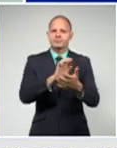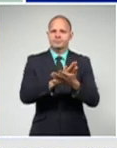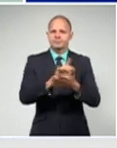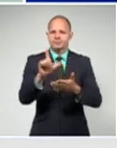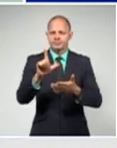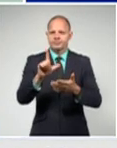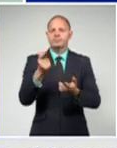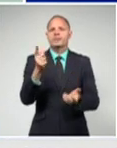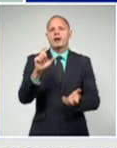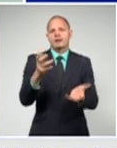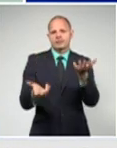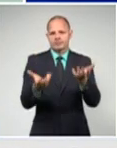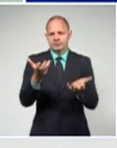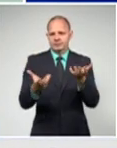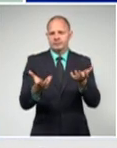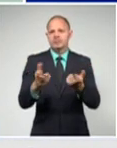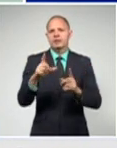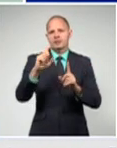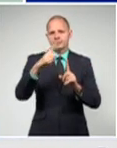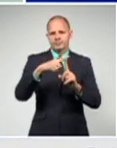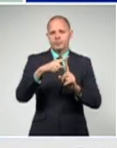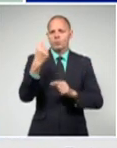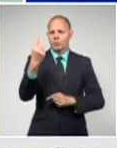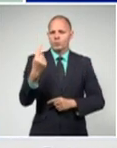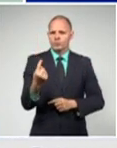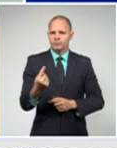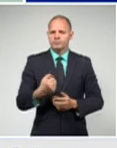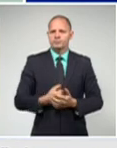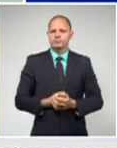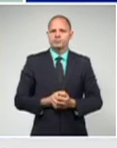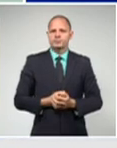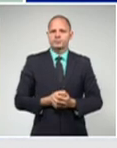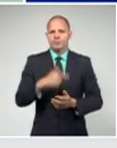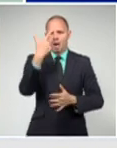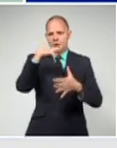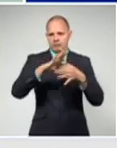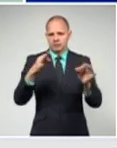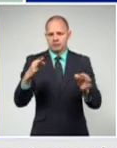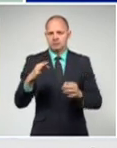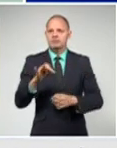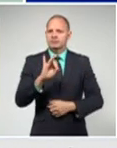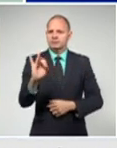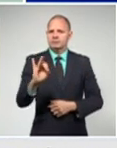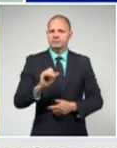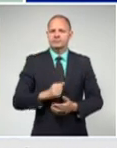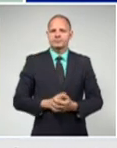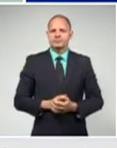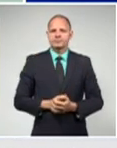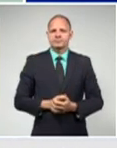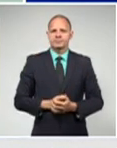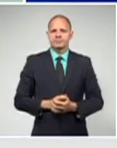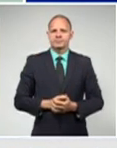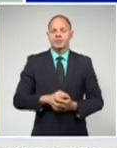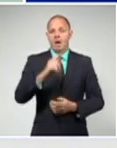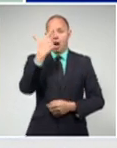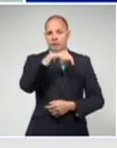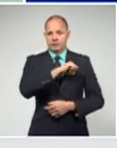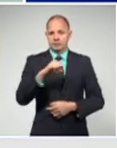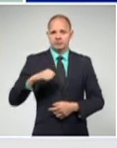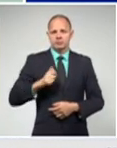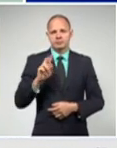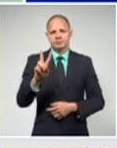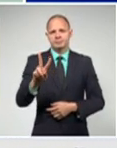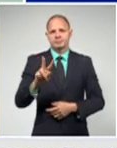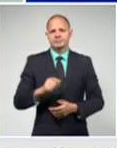Candelaria y Caimito con 1 caso cada uno, Artemisa con 7 y Alquizar con 2